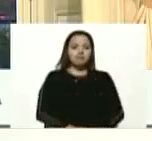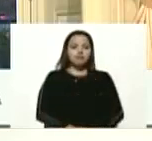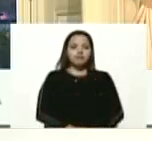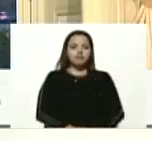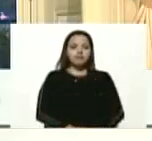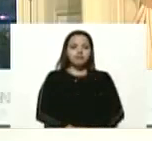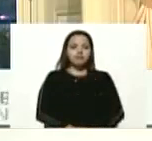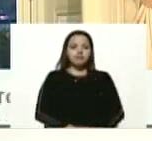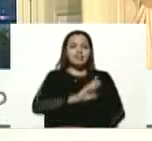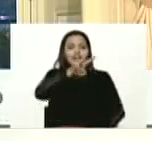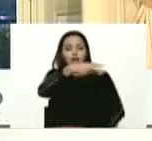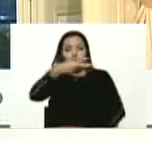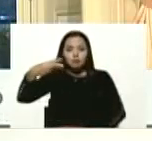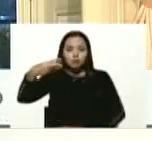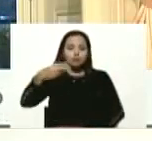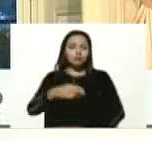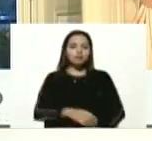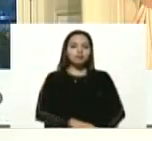el euro,